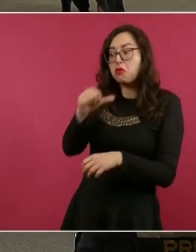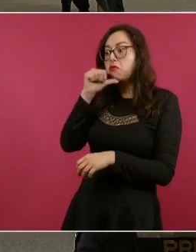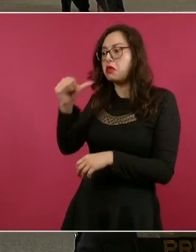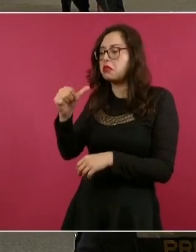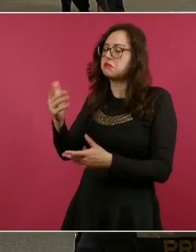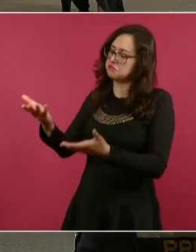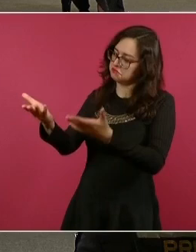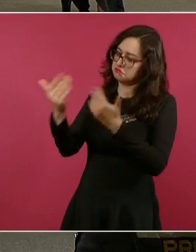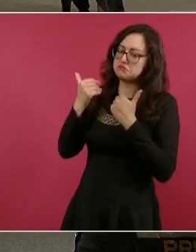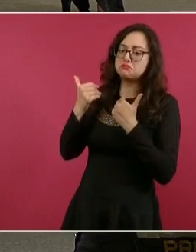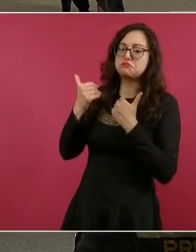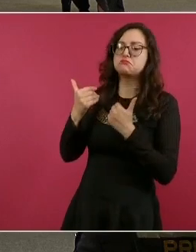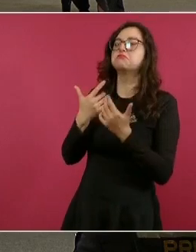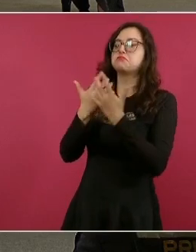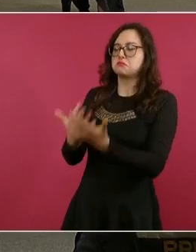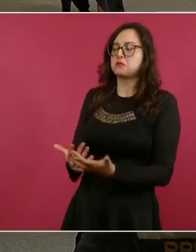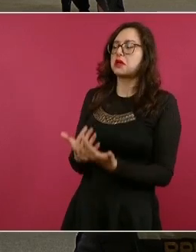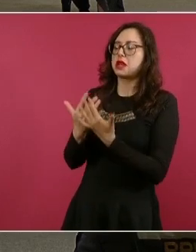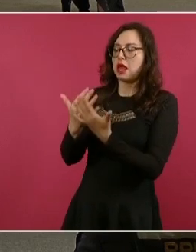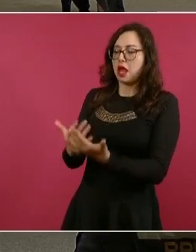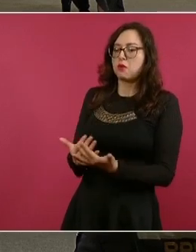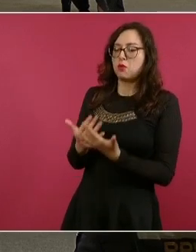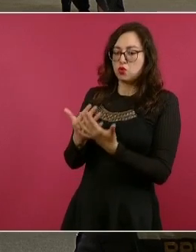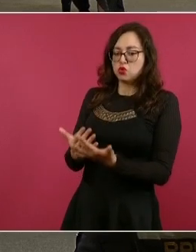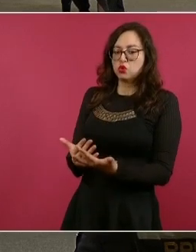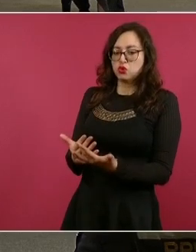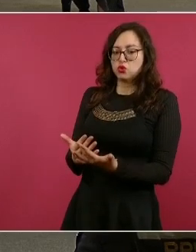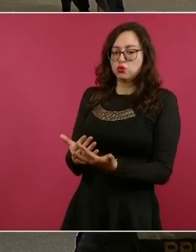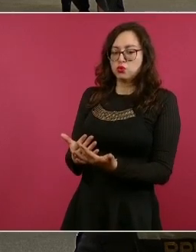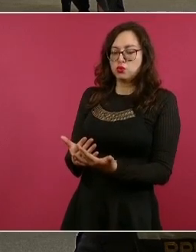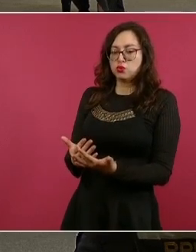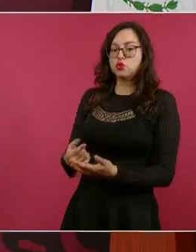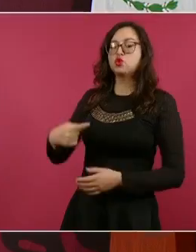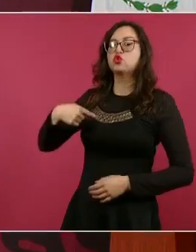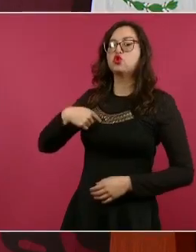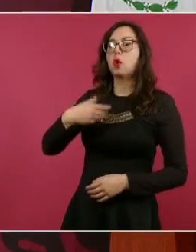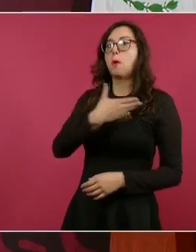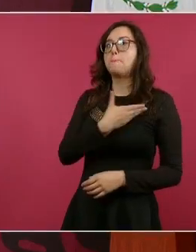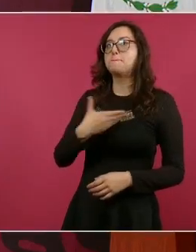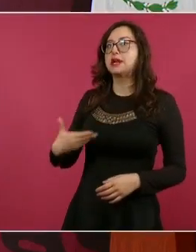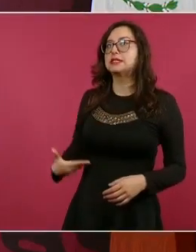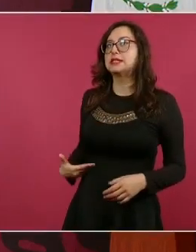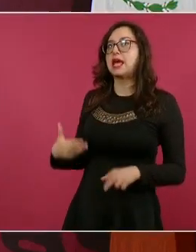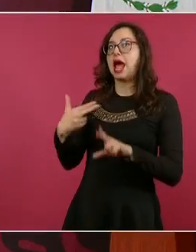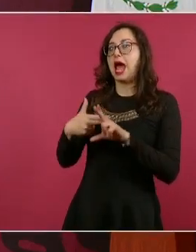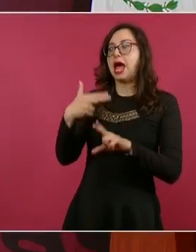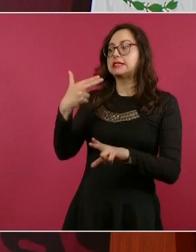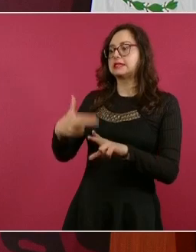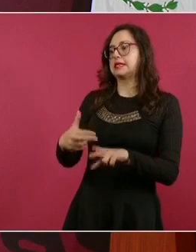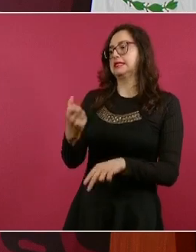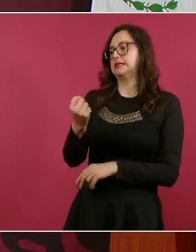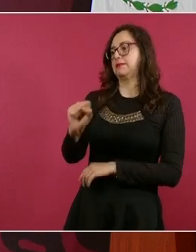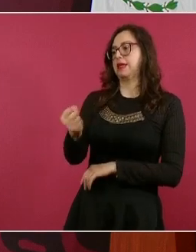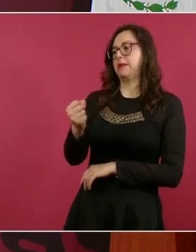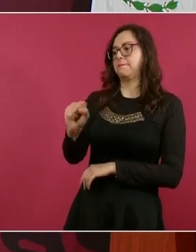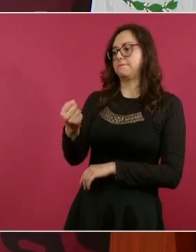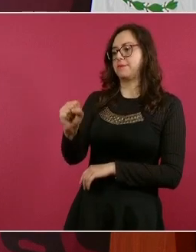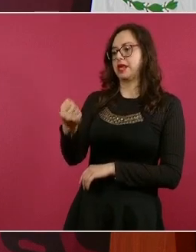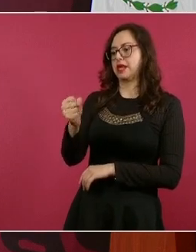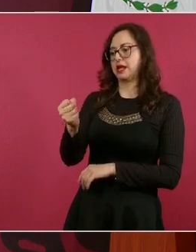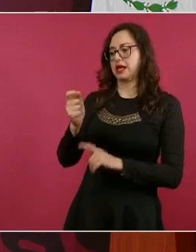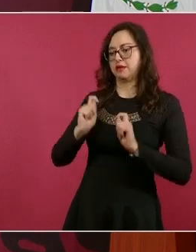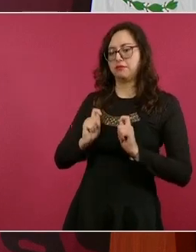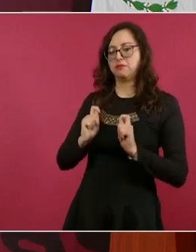acá. Yo voy a estar de presidente hasta finales de septiembre. Le voy